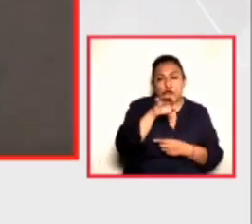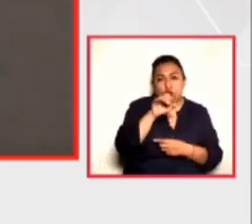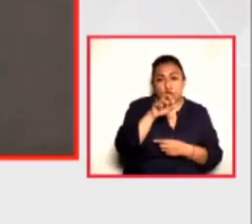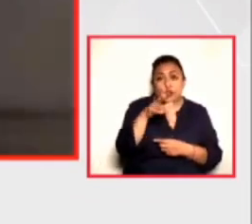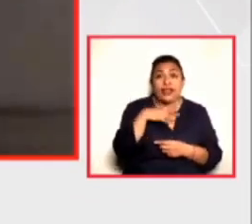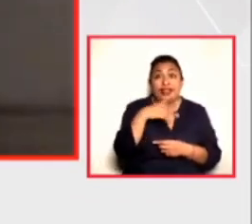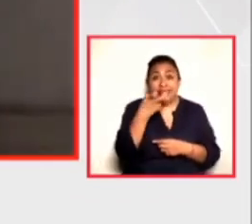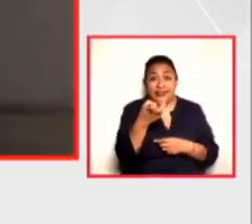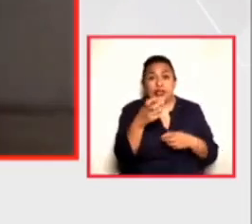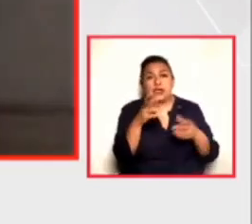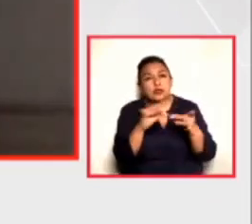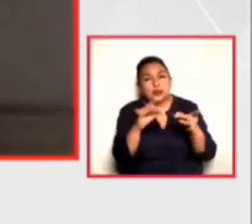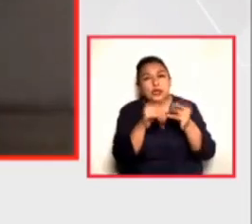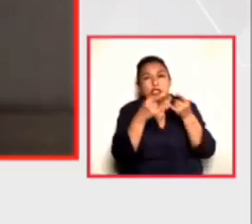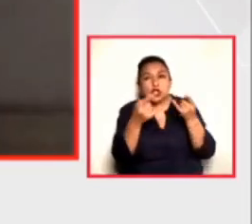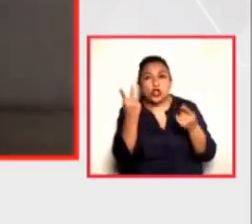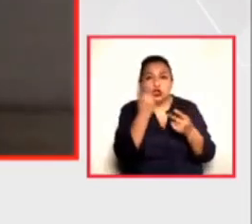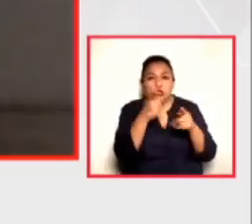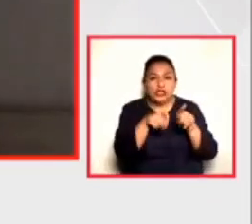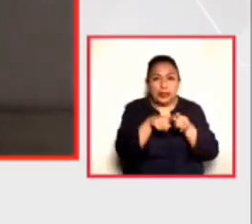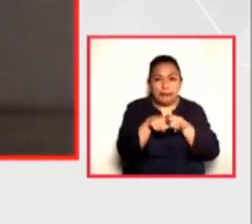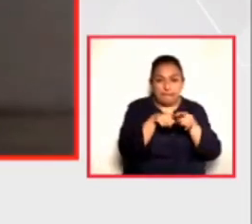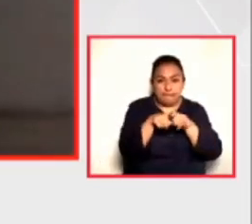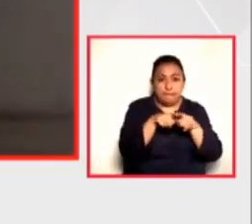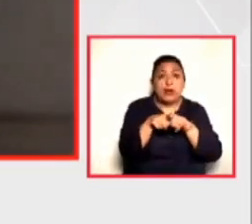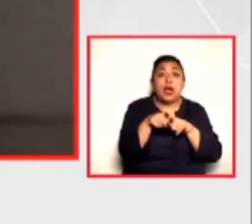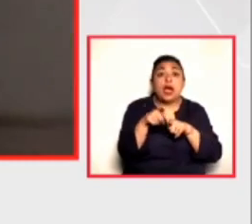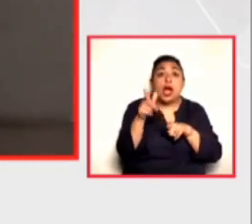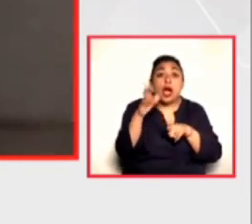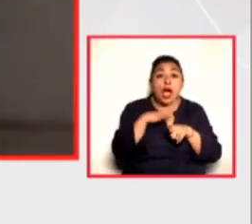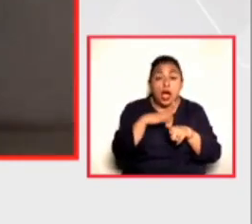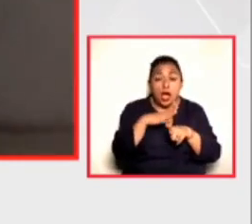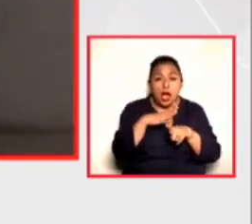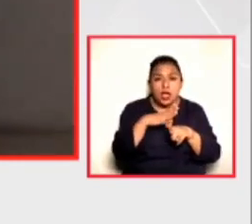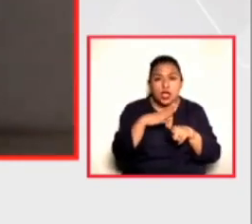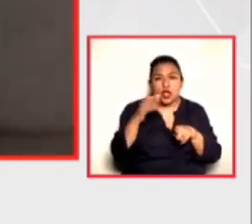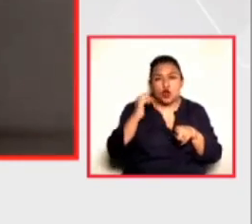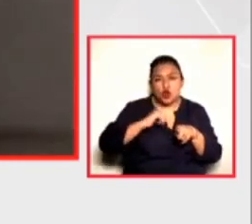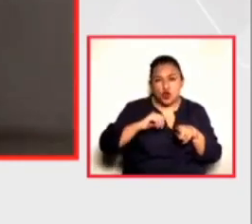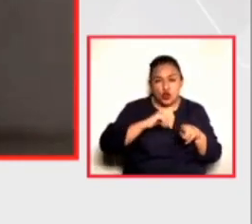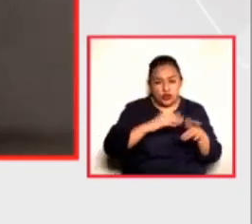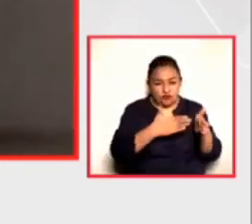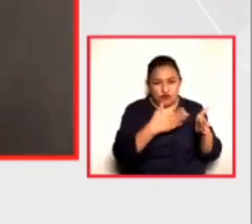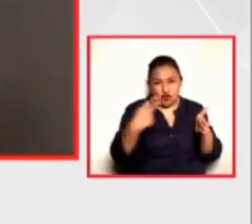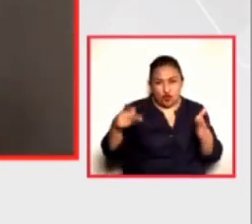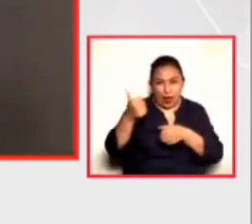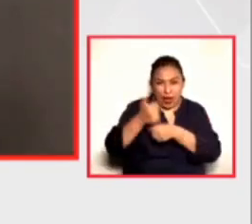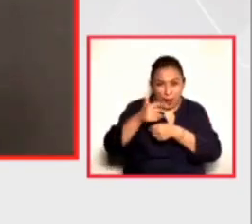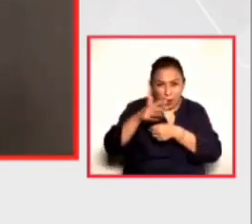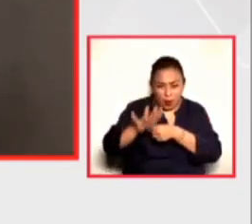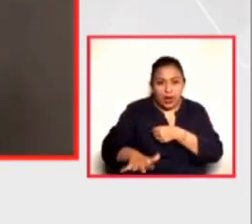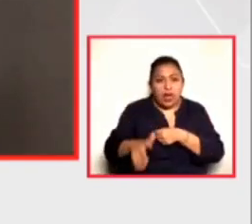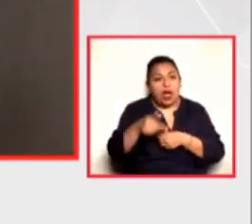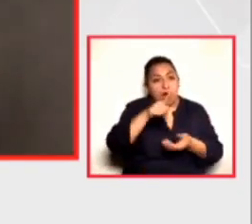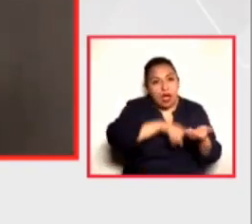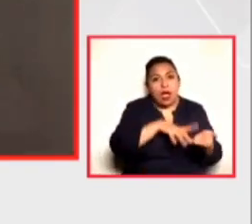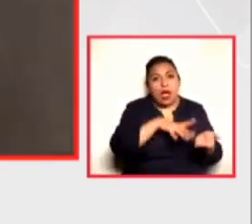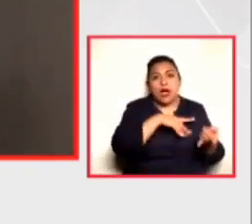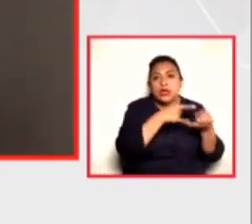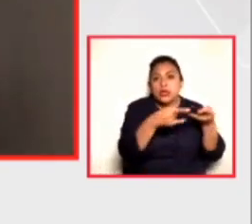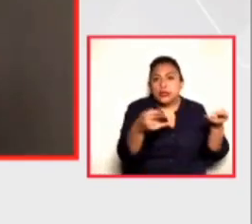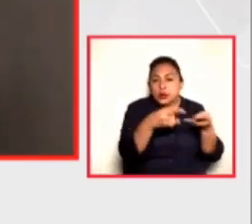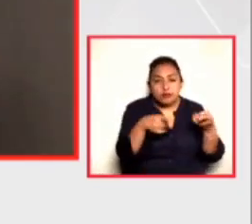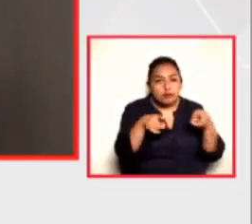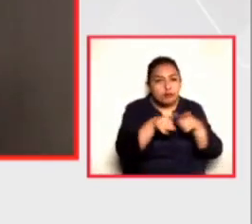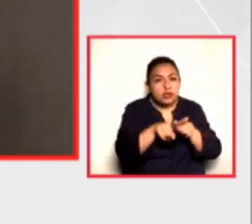la historia de dos hermanos que encuentran el viejo recetario de su abuela, lo que los lleva a contar historias que trazan una similitud entre